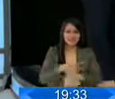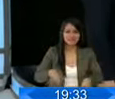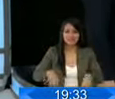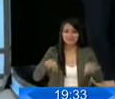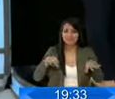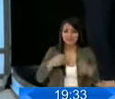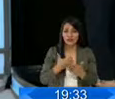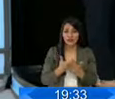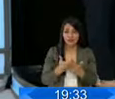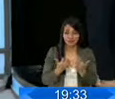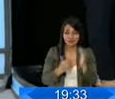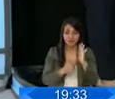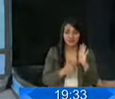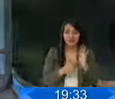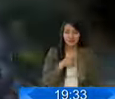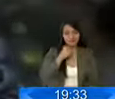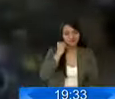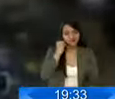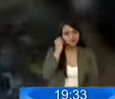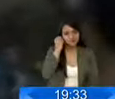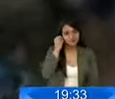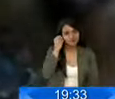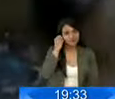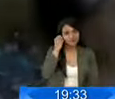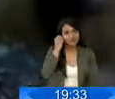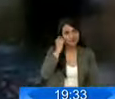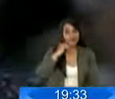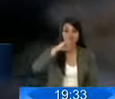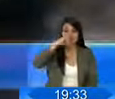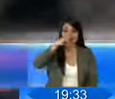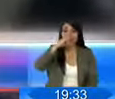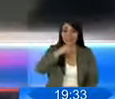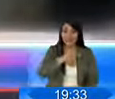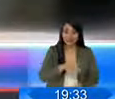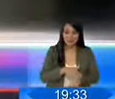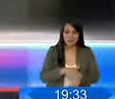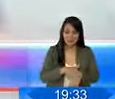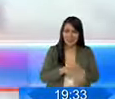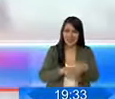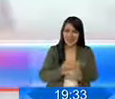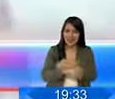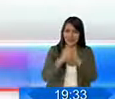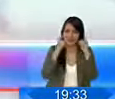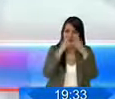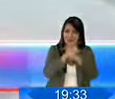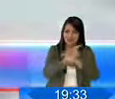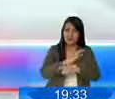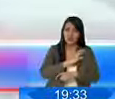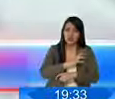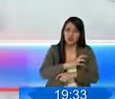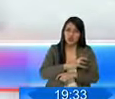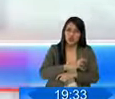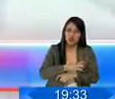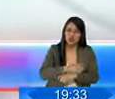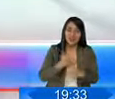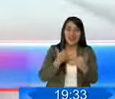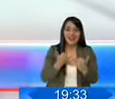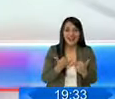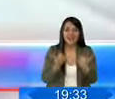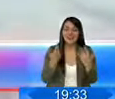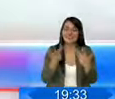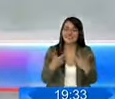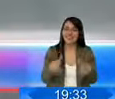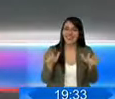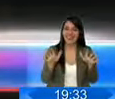económicamente. Vamos a ver. Nuestro niño piel de mariposa, después de tanto sufrimiento, empieza a querer abrir sus alas